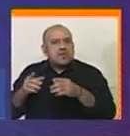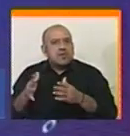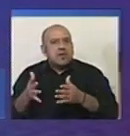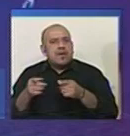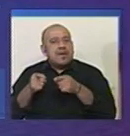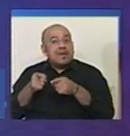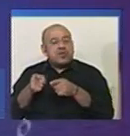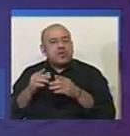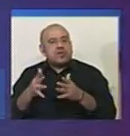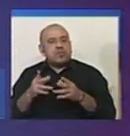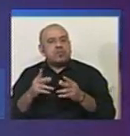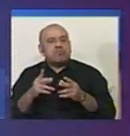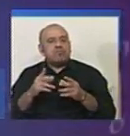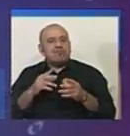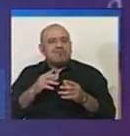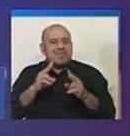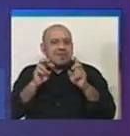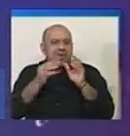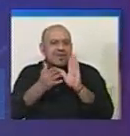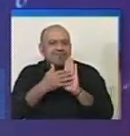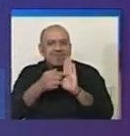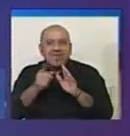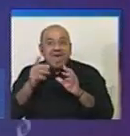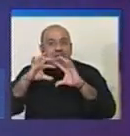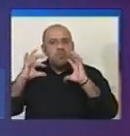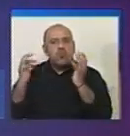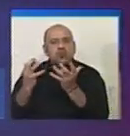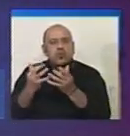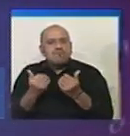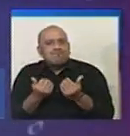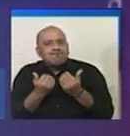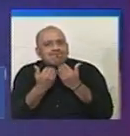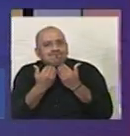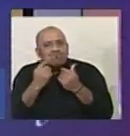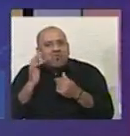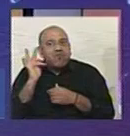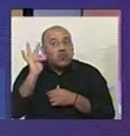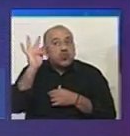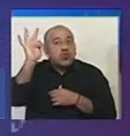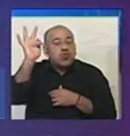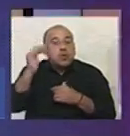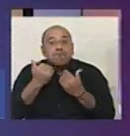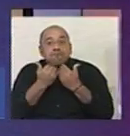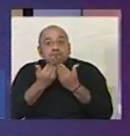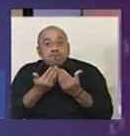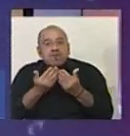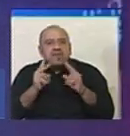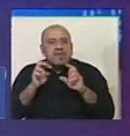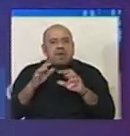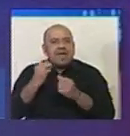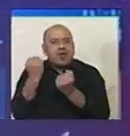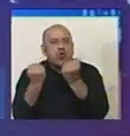síntesis de la encrucijada en la que se encuentra el mundo, ¿no? Esto, esta, esta dicotomía entre globalización